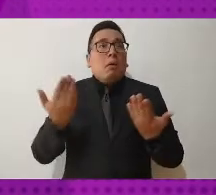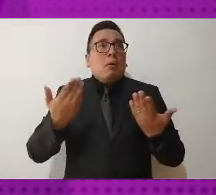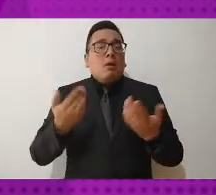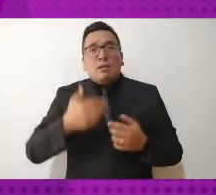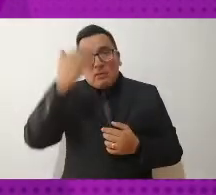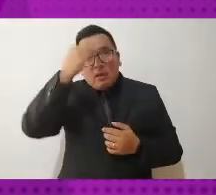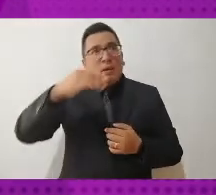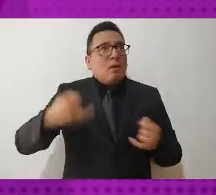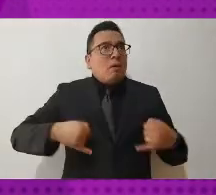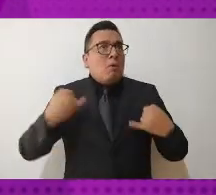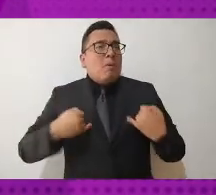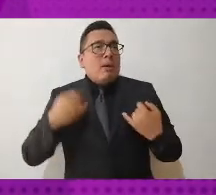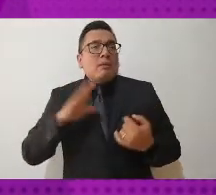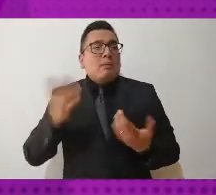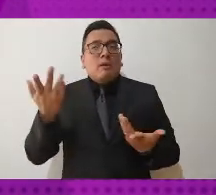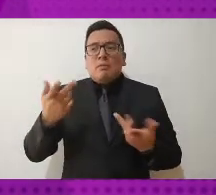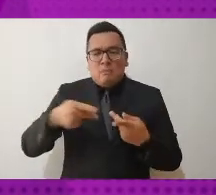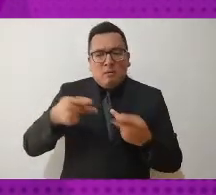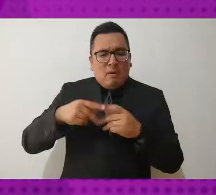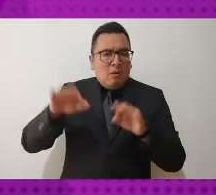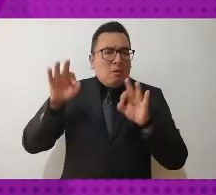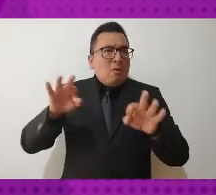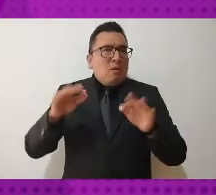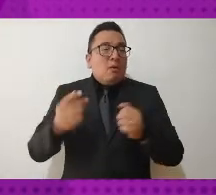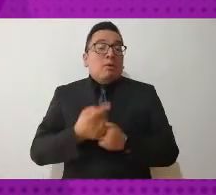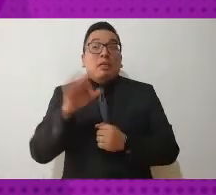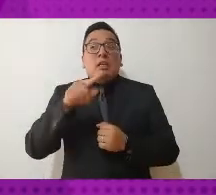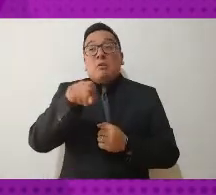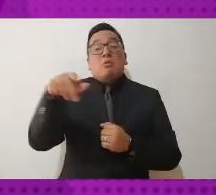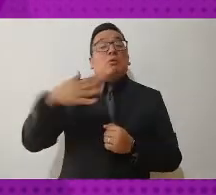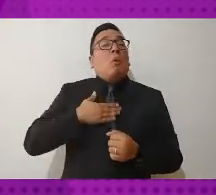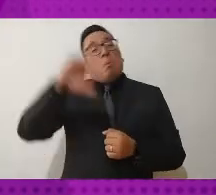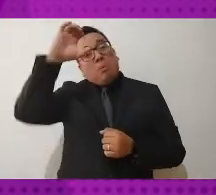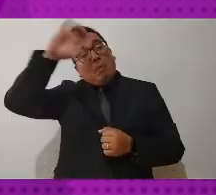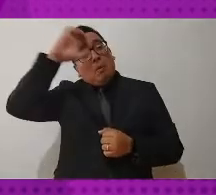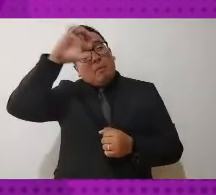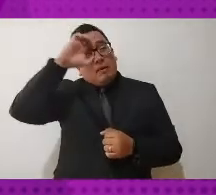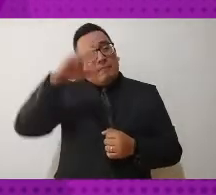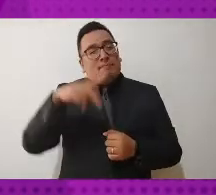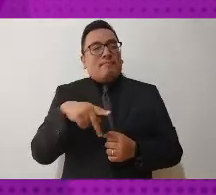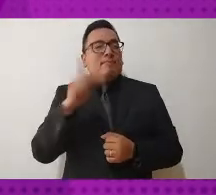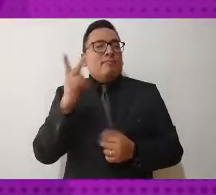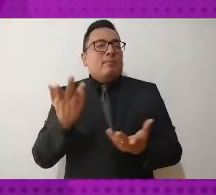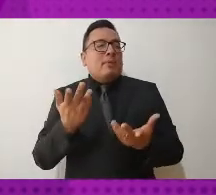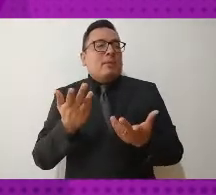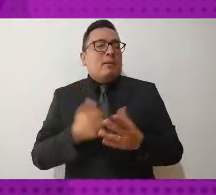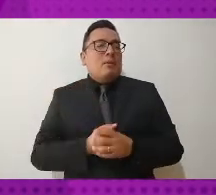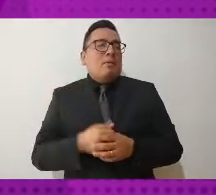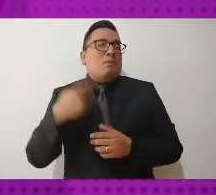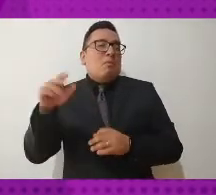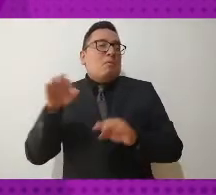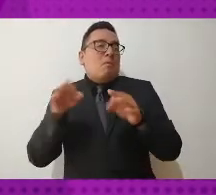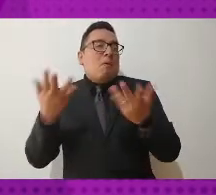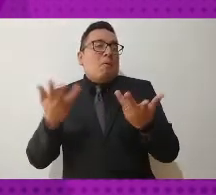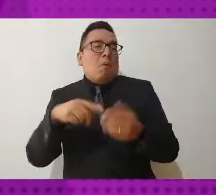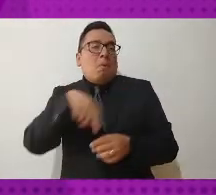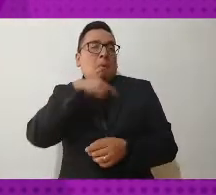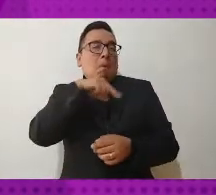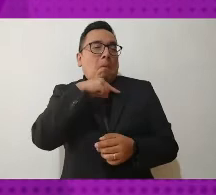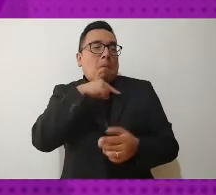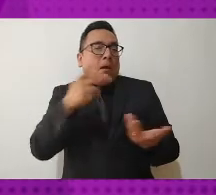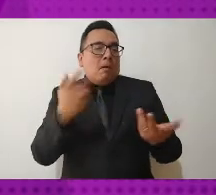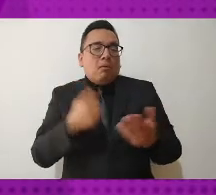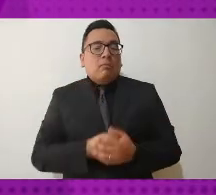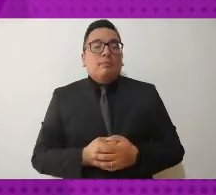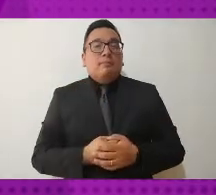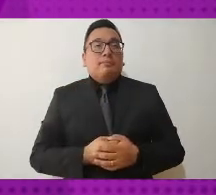hemos podamos estar muchísimo más preparados que aquellos que te dicen llevar mucho tiempo en la política y realmente su trabajo es nulo